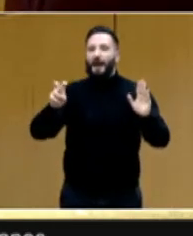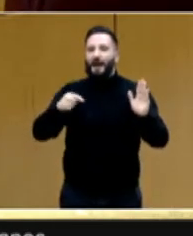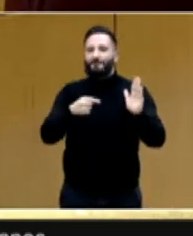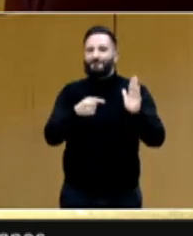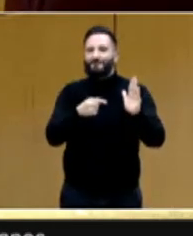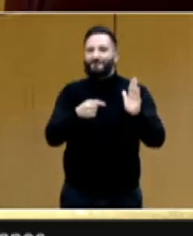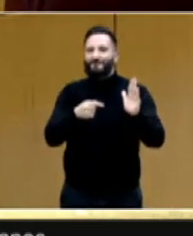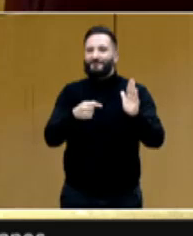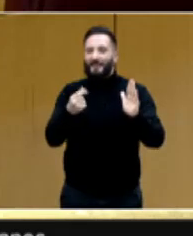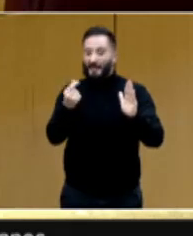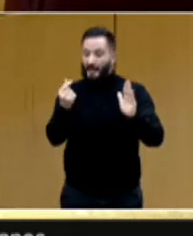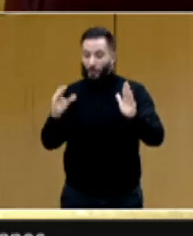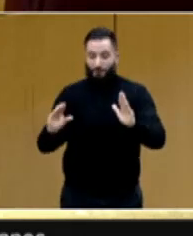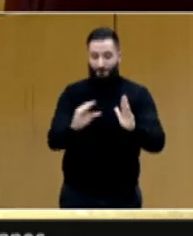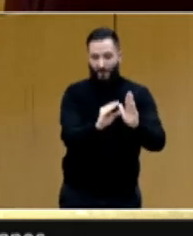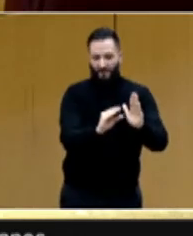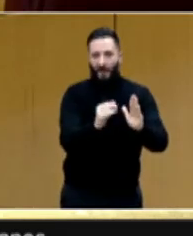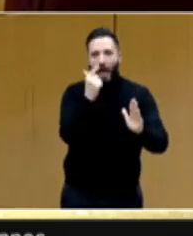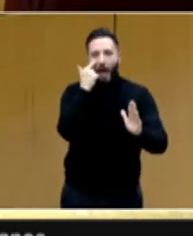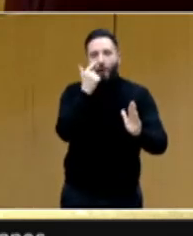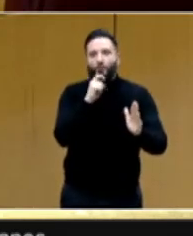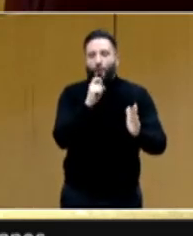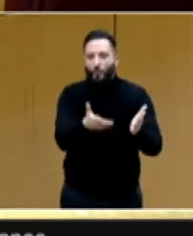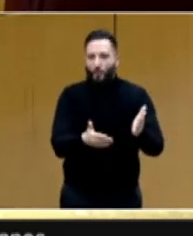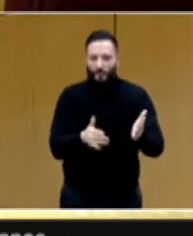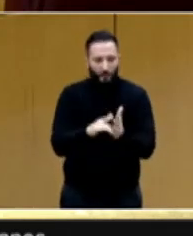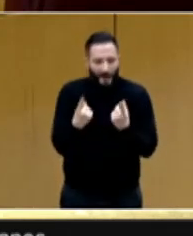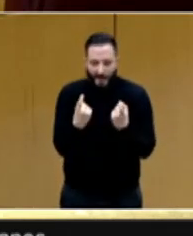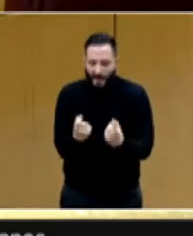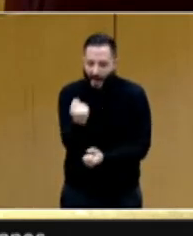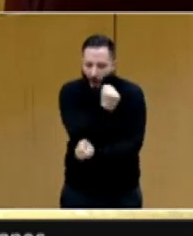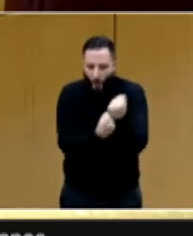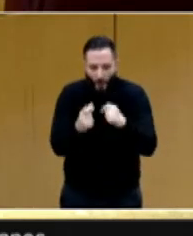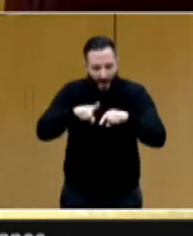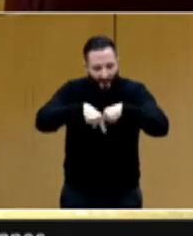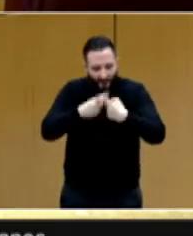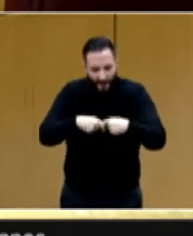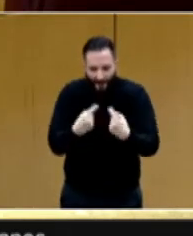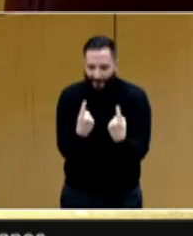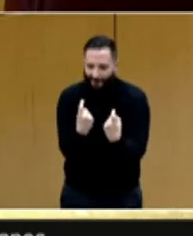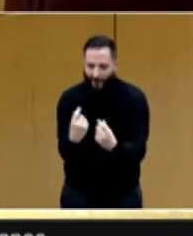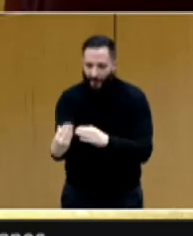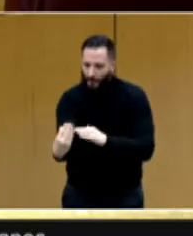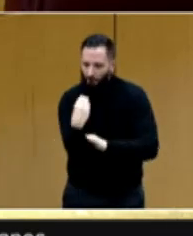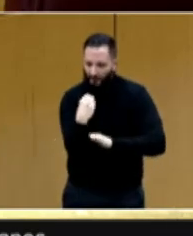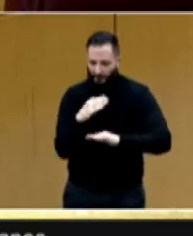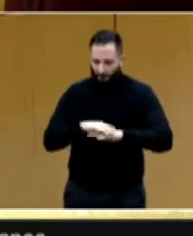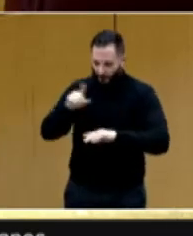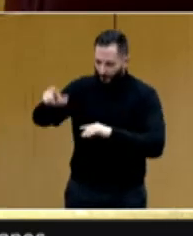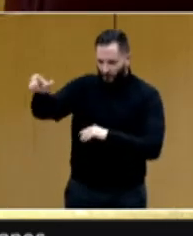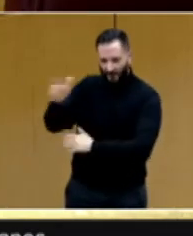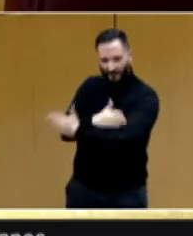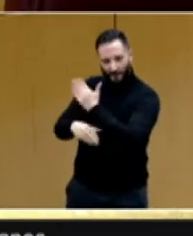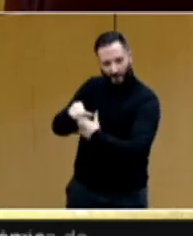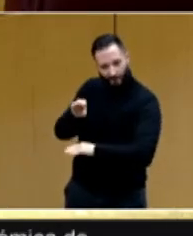esta ayuda esta necesidad económica de las familias y de ellos mismos pero que muchas veces